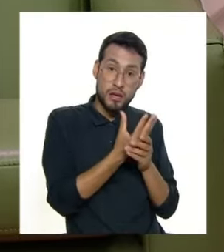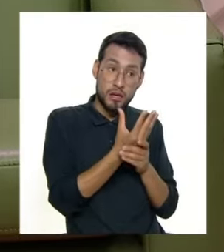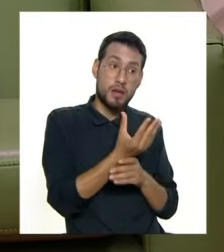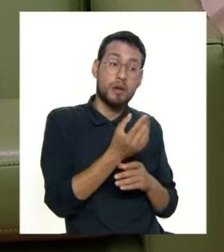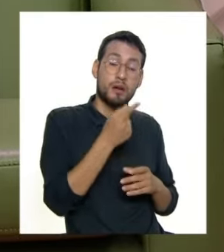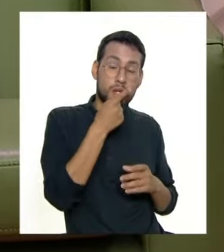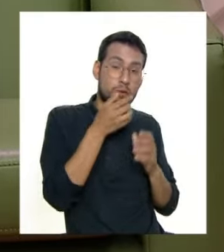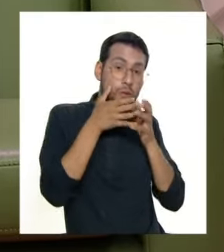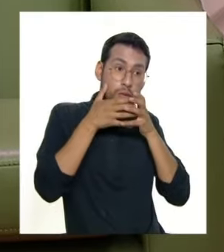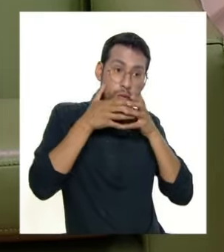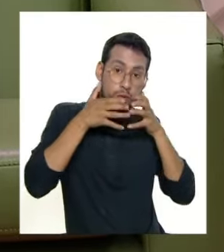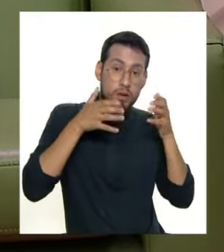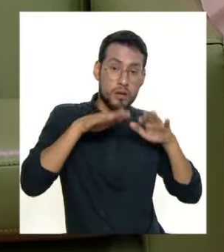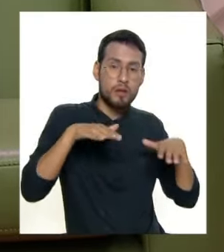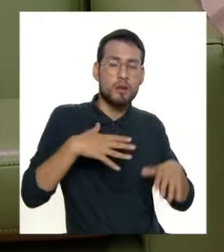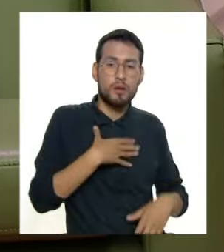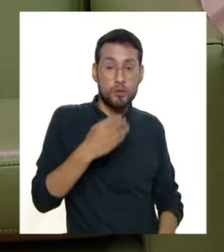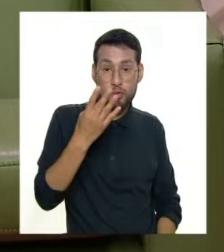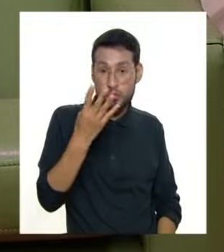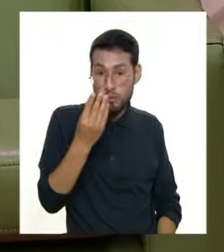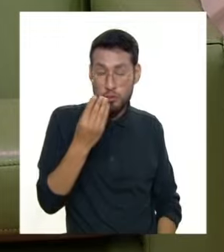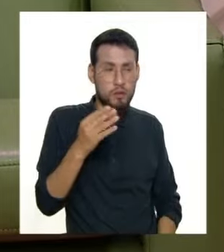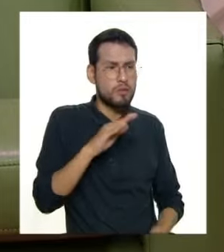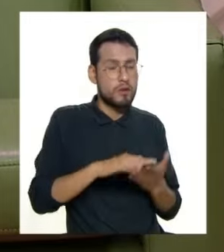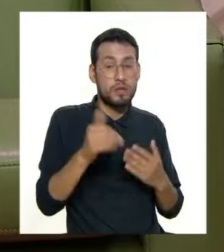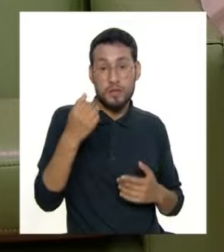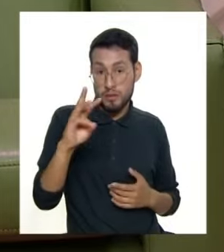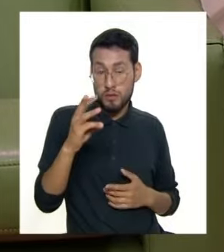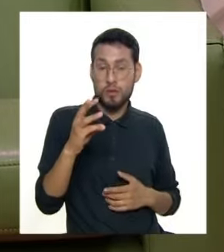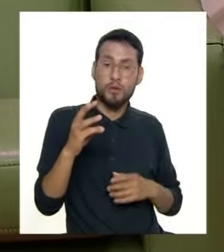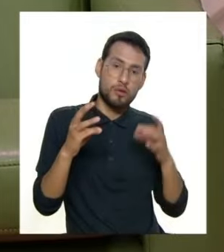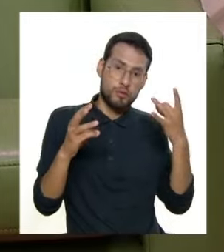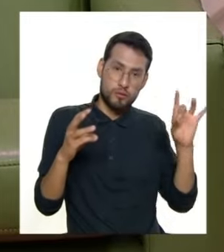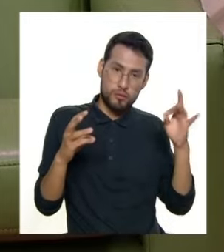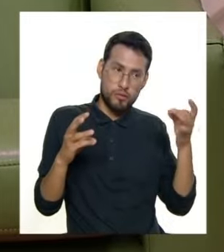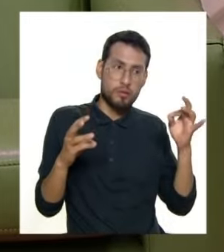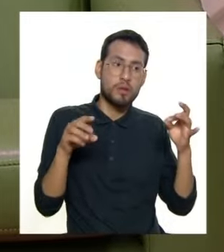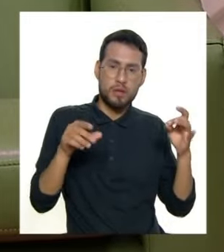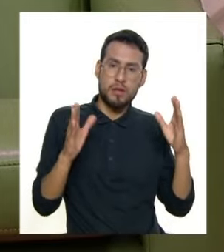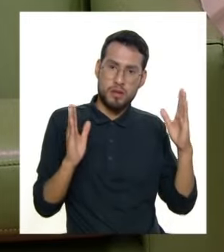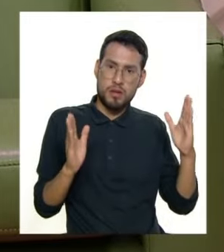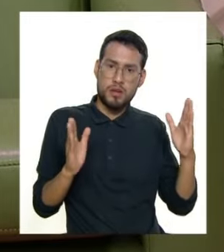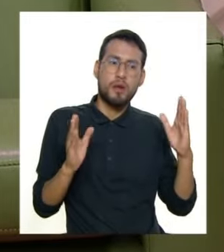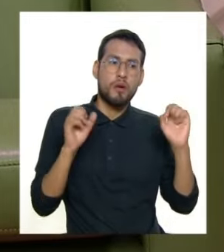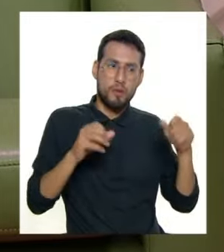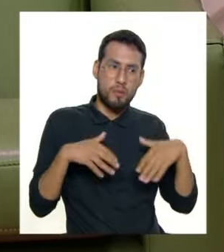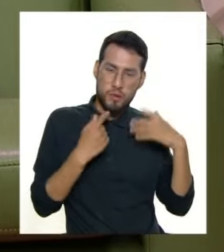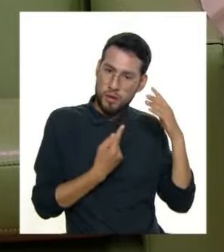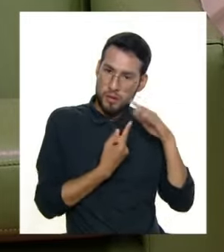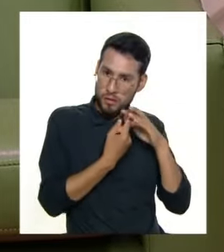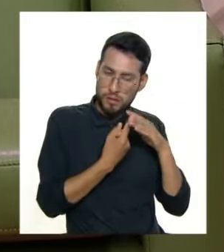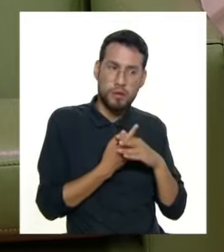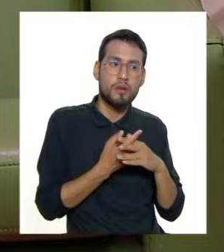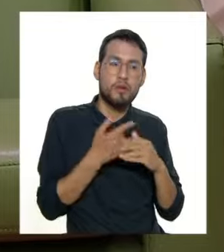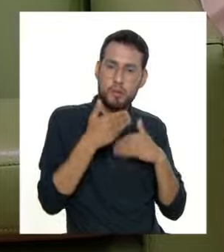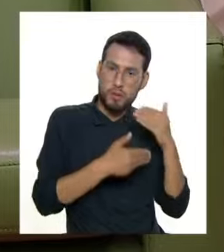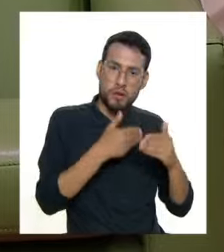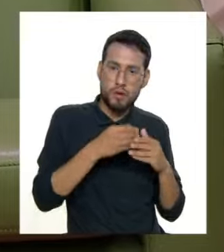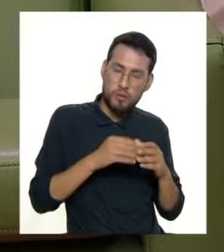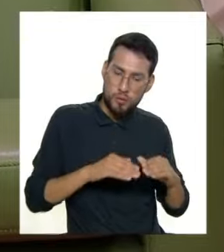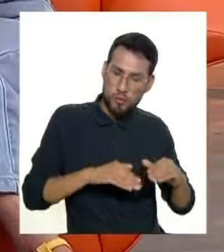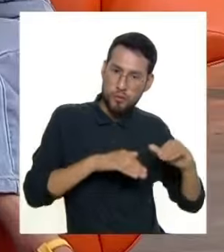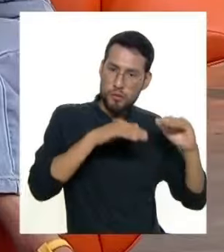para los niños de 14... Perdón, de 16 a 18 años. Ah, esa es la edad mínima para poder instalar un implante porque están en proceso de crecimiento.